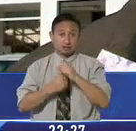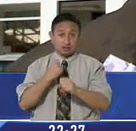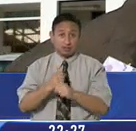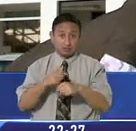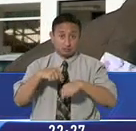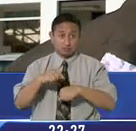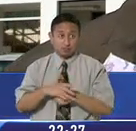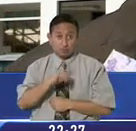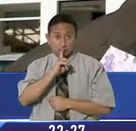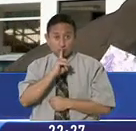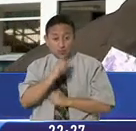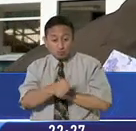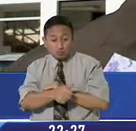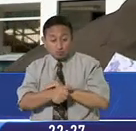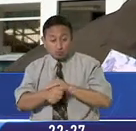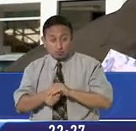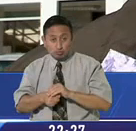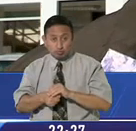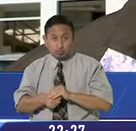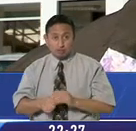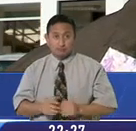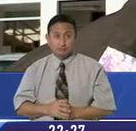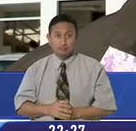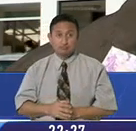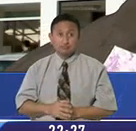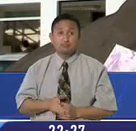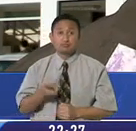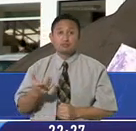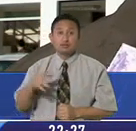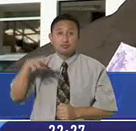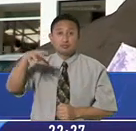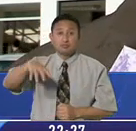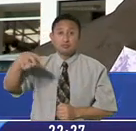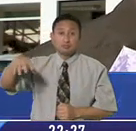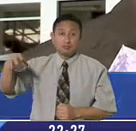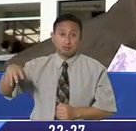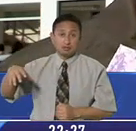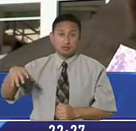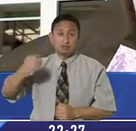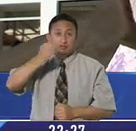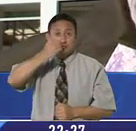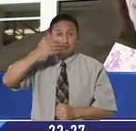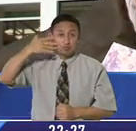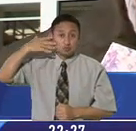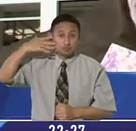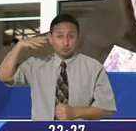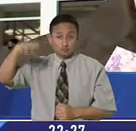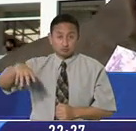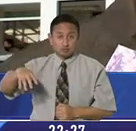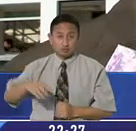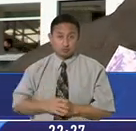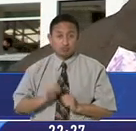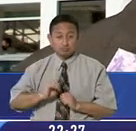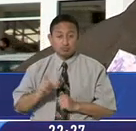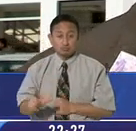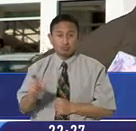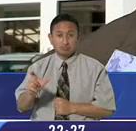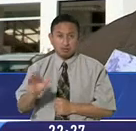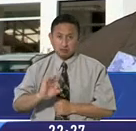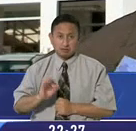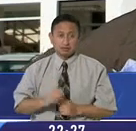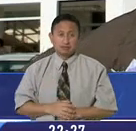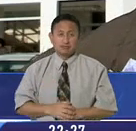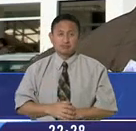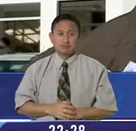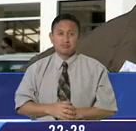justicia, ocultándose propiamente en las provincias orientales, sin necesidad de presentar su identidad propia,